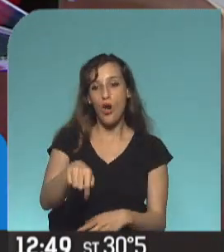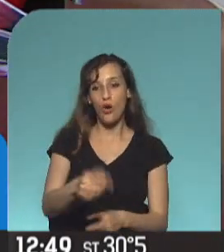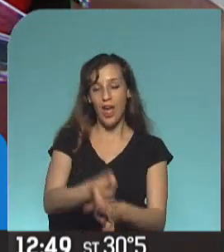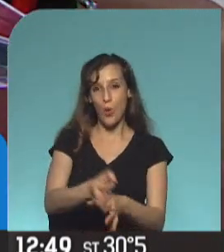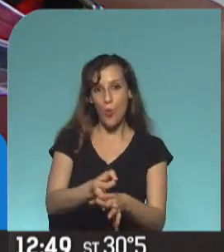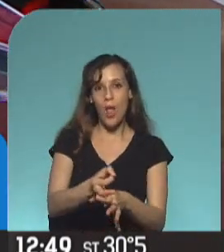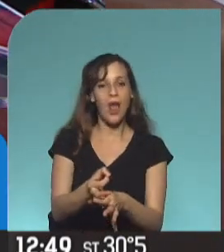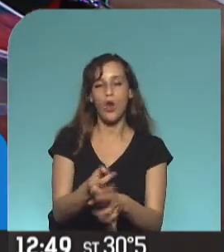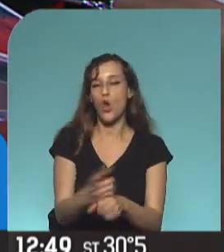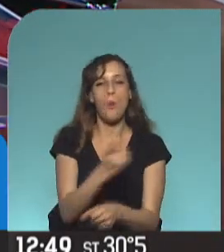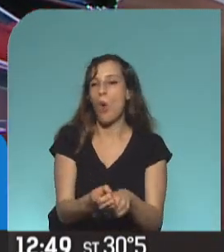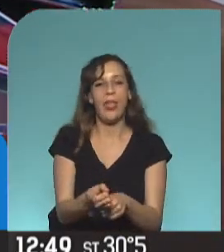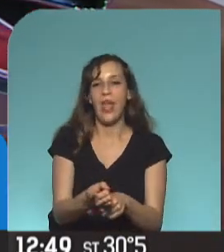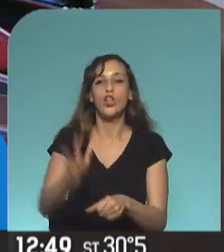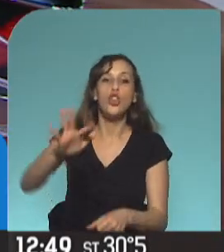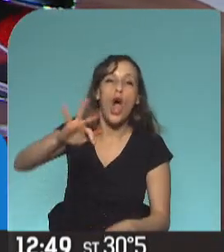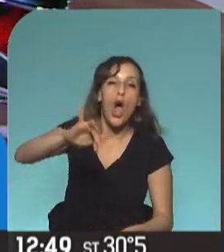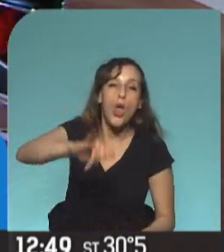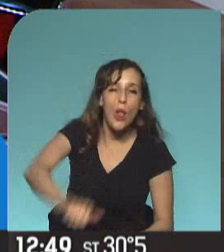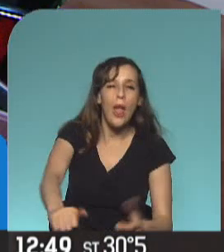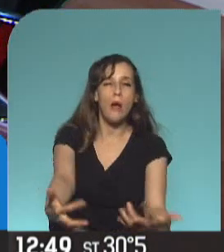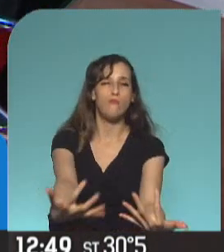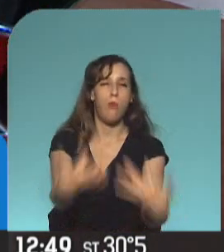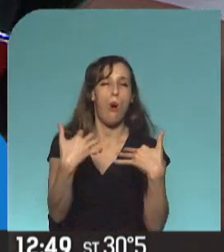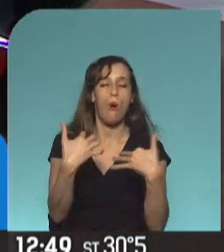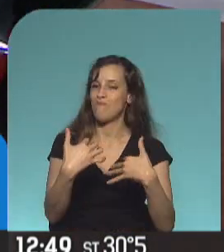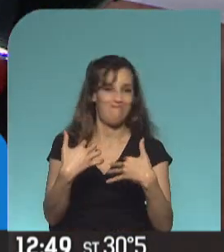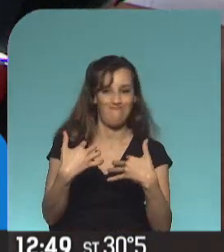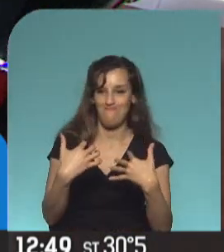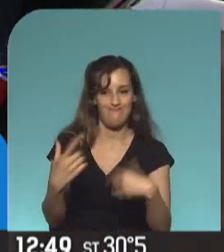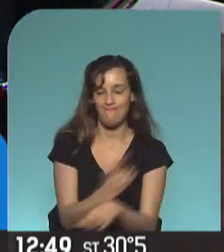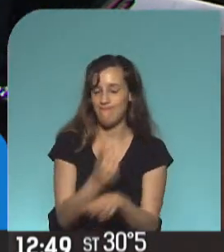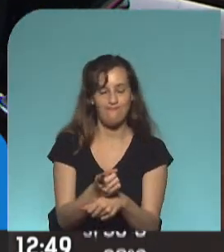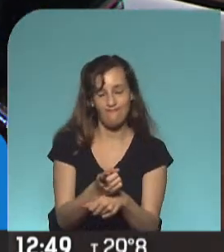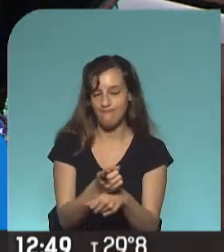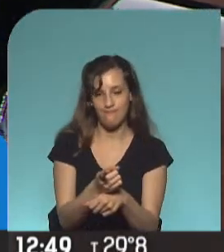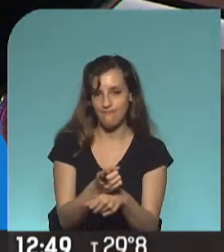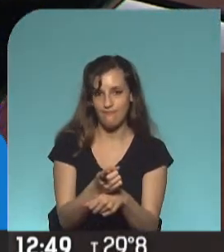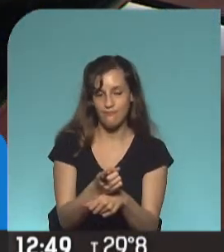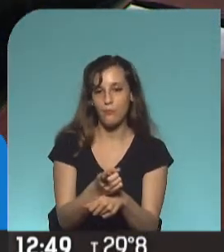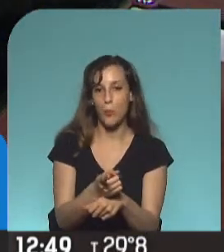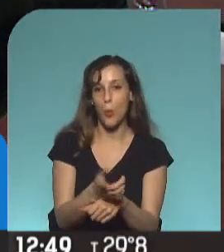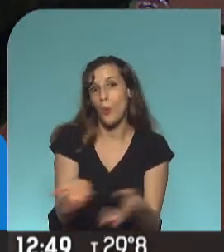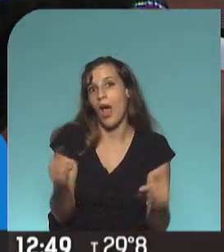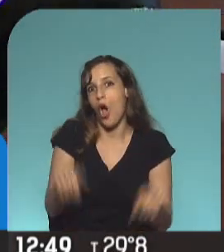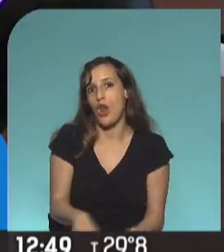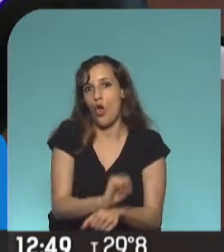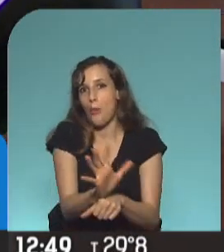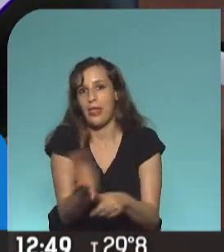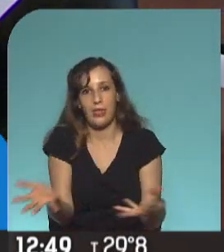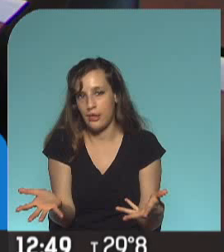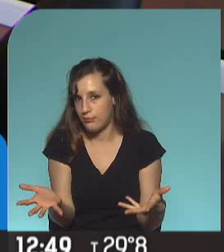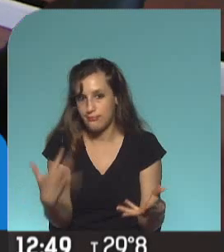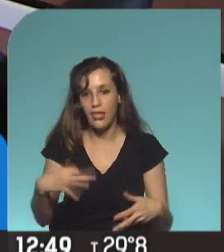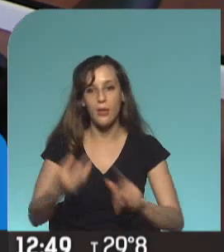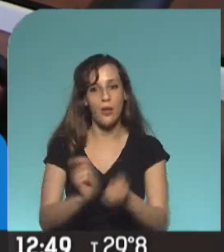de todos los chicos todos los días masivamente como era antes de este virus COVID-19, digamos. Así que